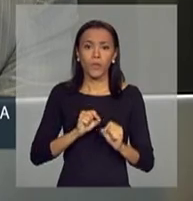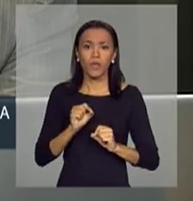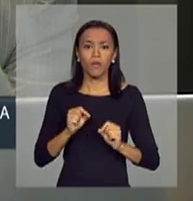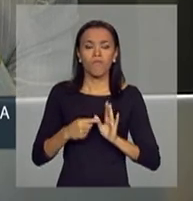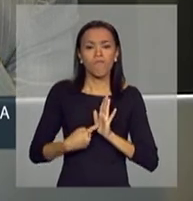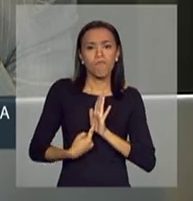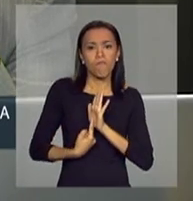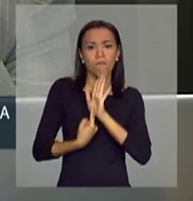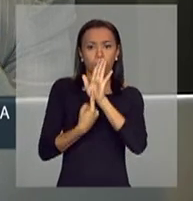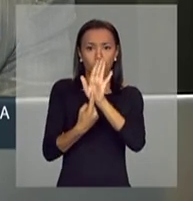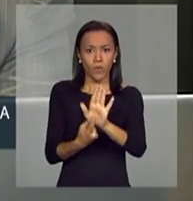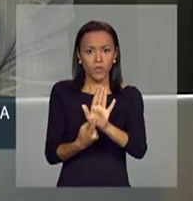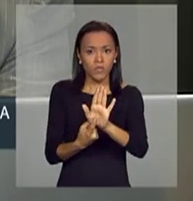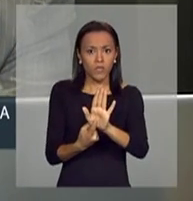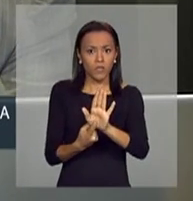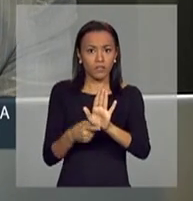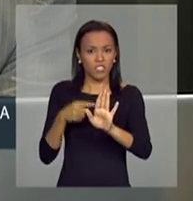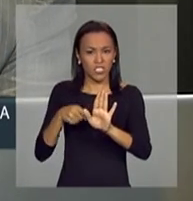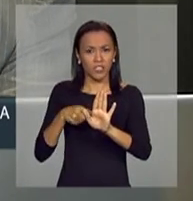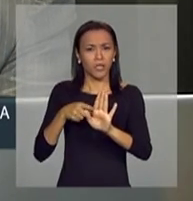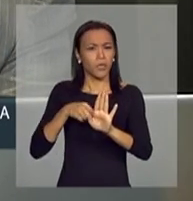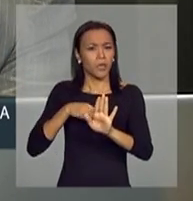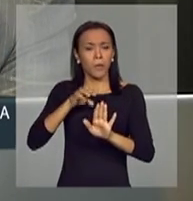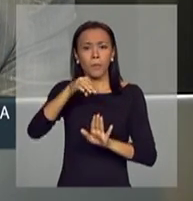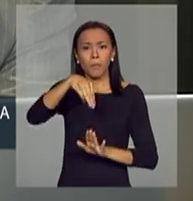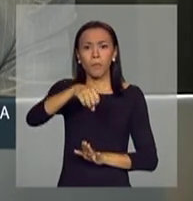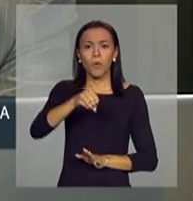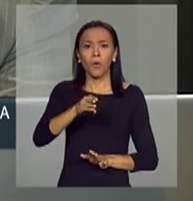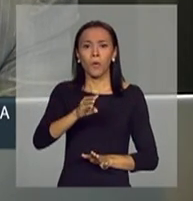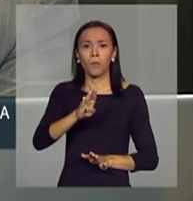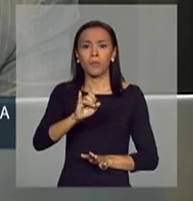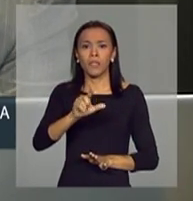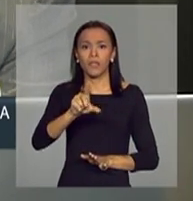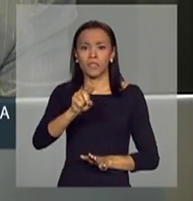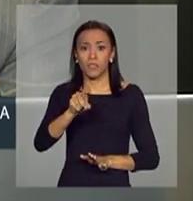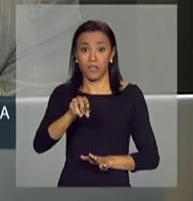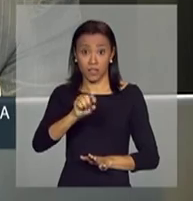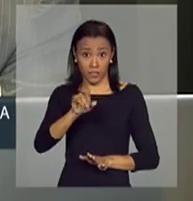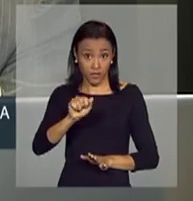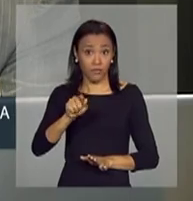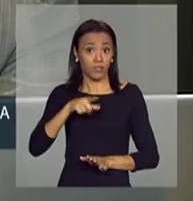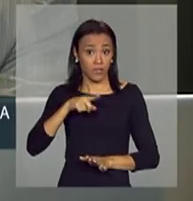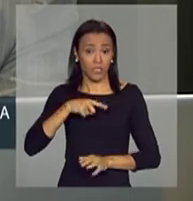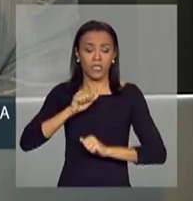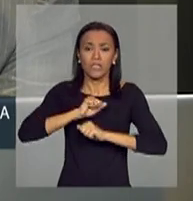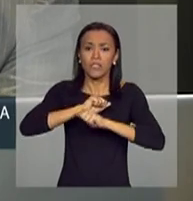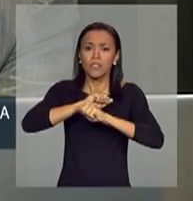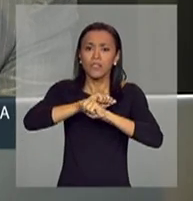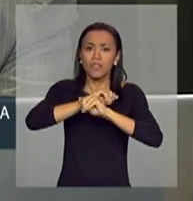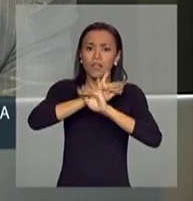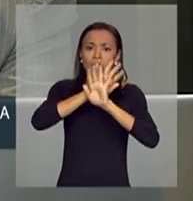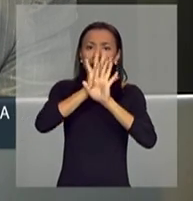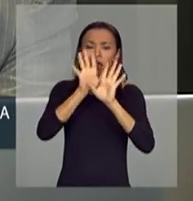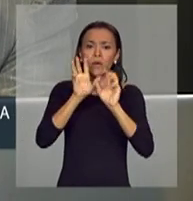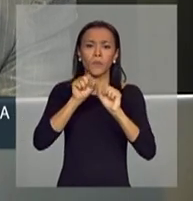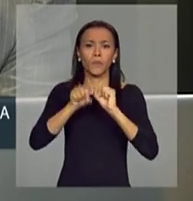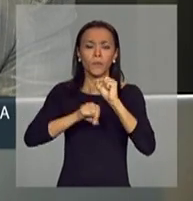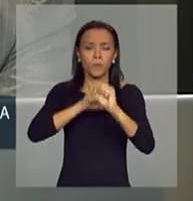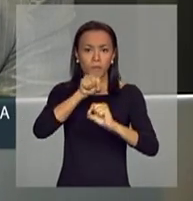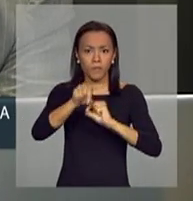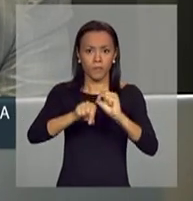de movilizaciones de la juventud estudiantil, que creo están muy claras en los medios, exigiendo